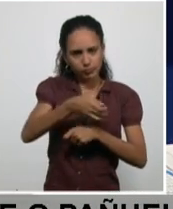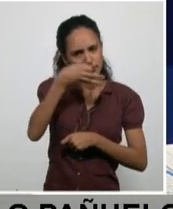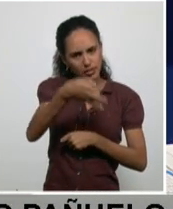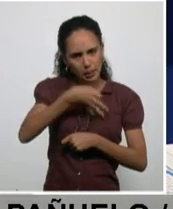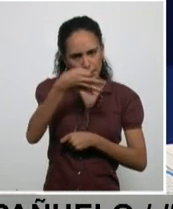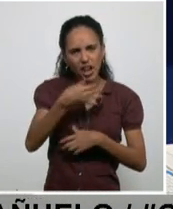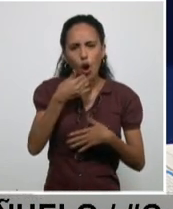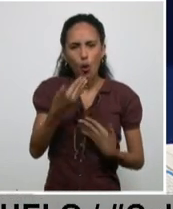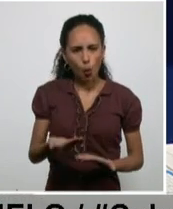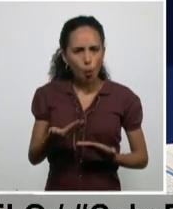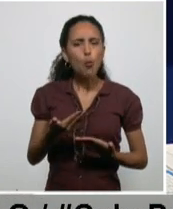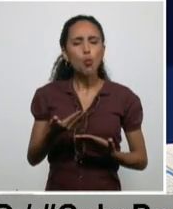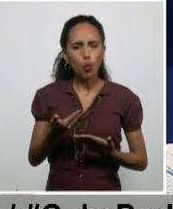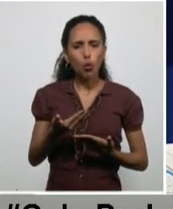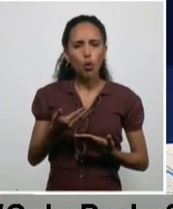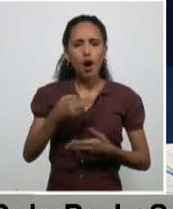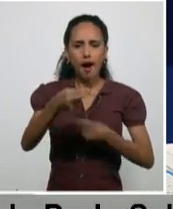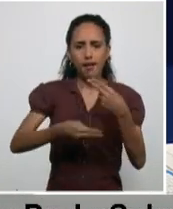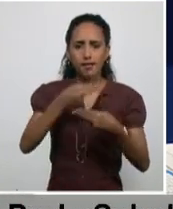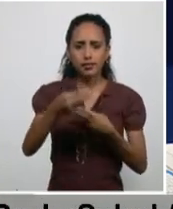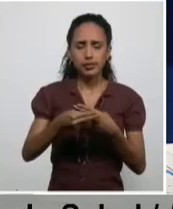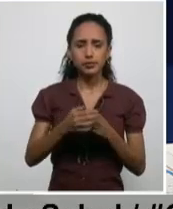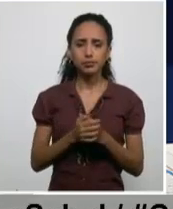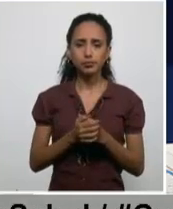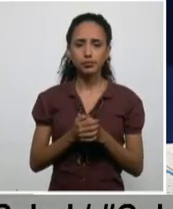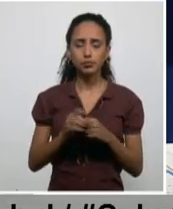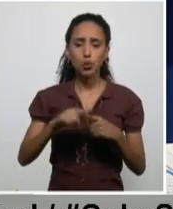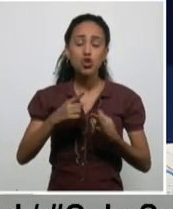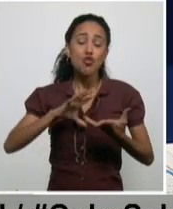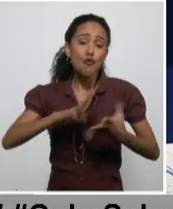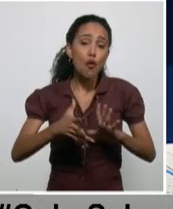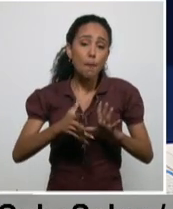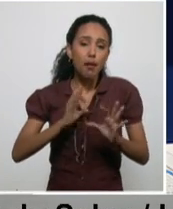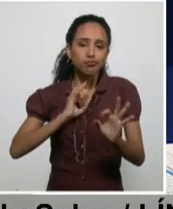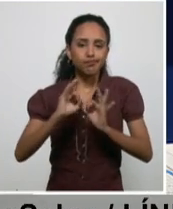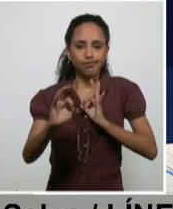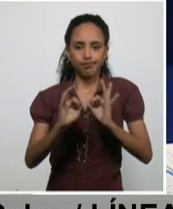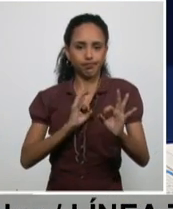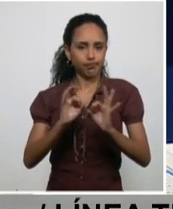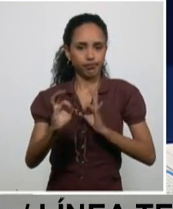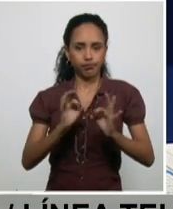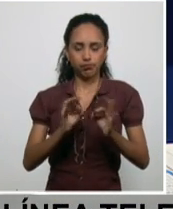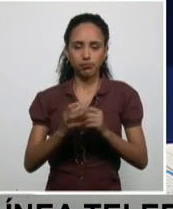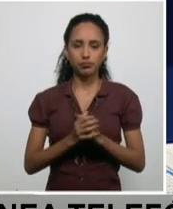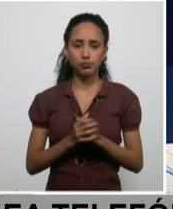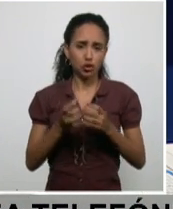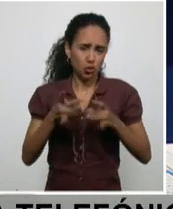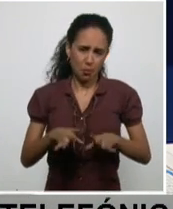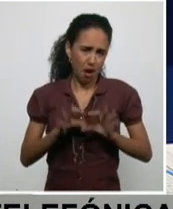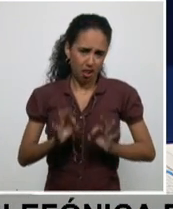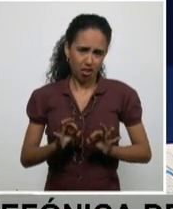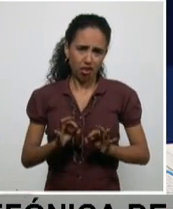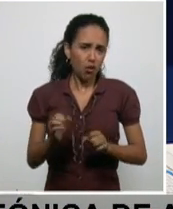son cosas que normalmente, o sea, son medios de protección que normalmente no se usan,